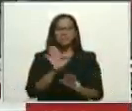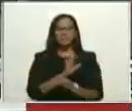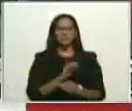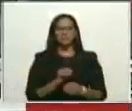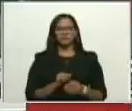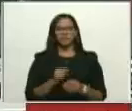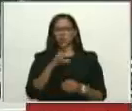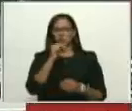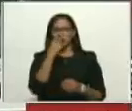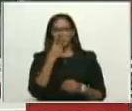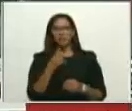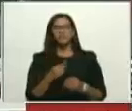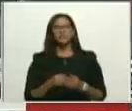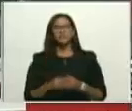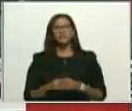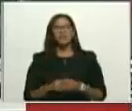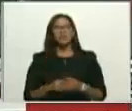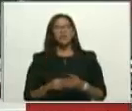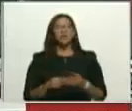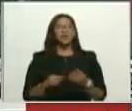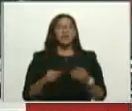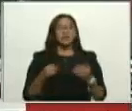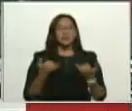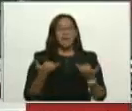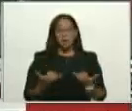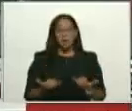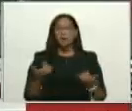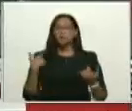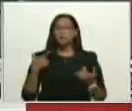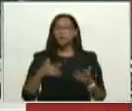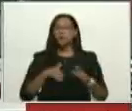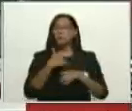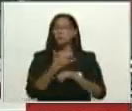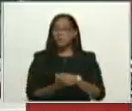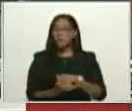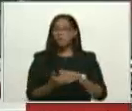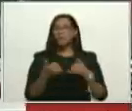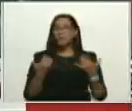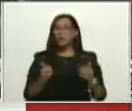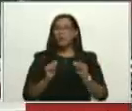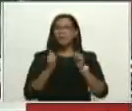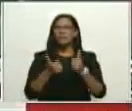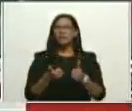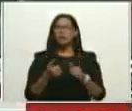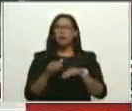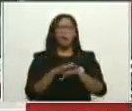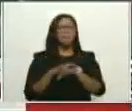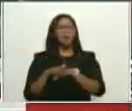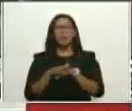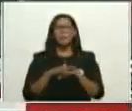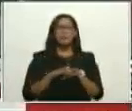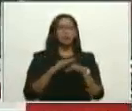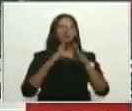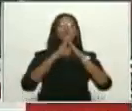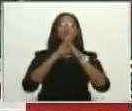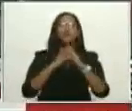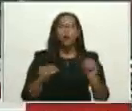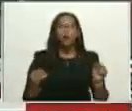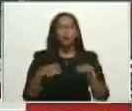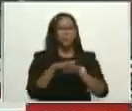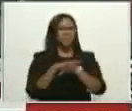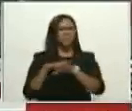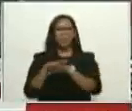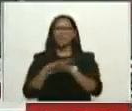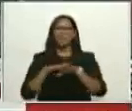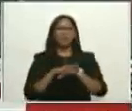además la estrategia tiene sus tácticas. Una de las tácticas es comenzar a pedir perdón, ¿no? Todos piden perdón ahora.